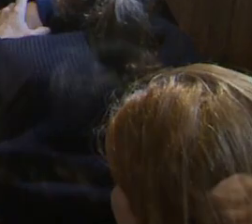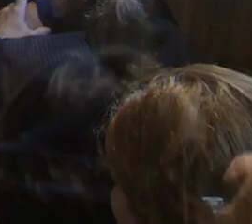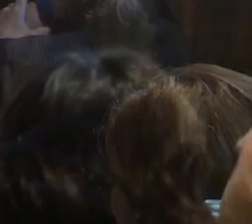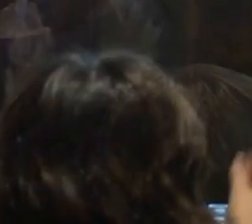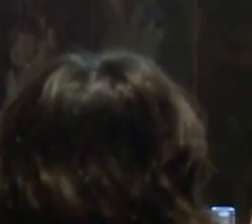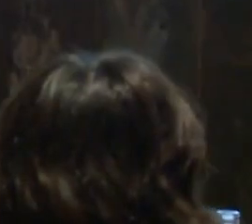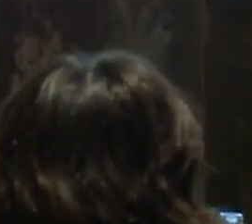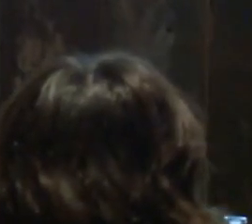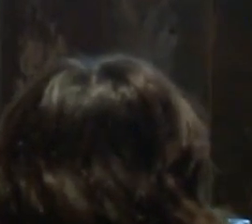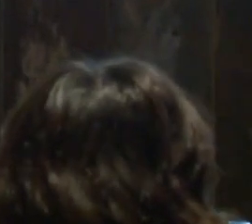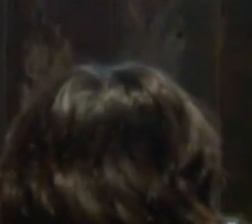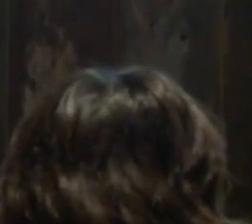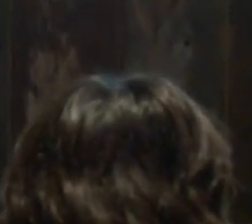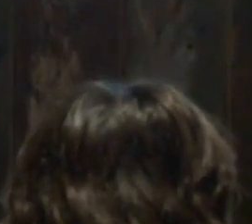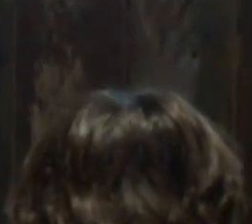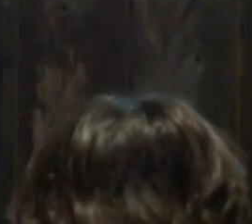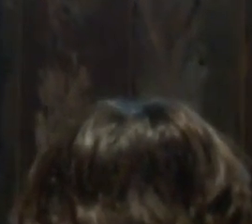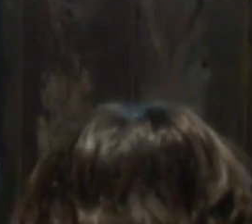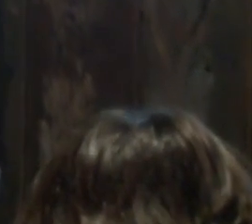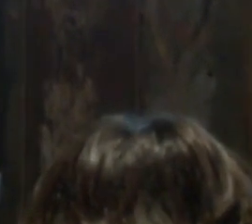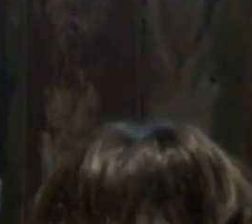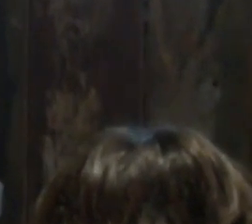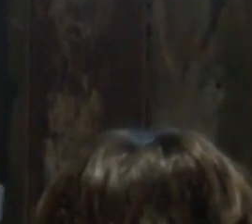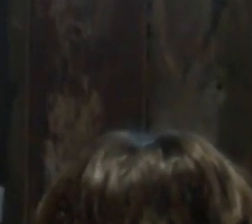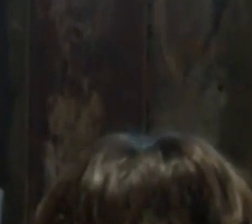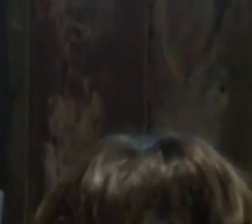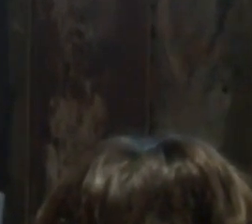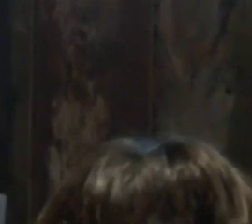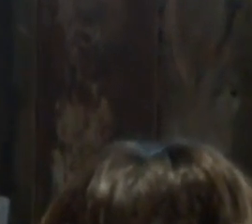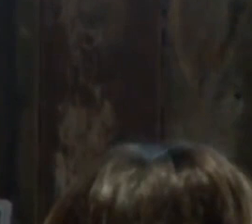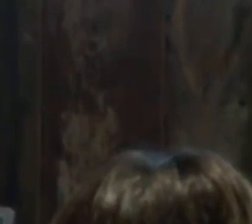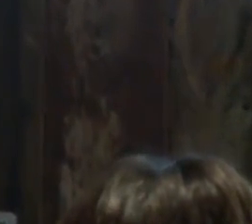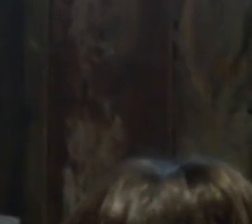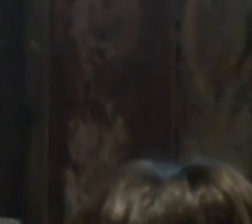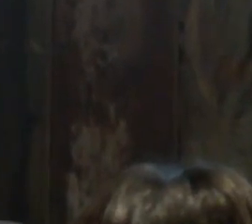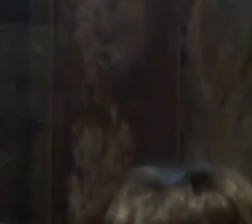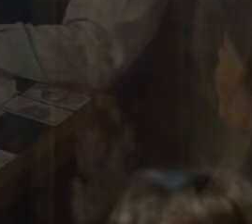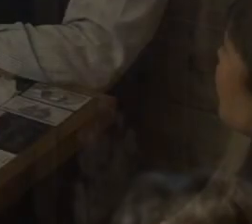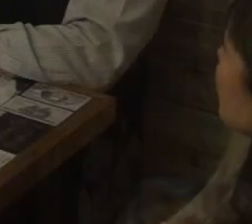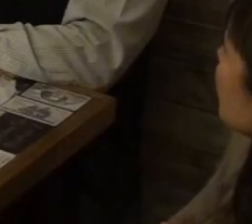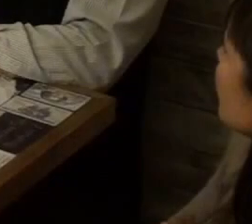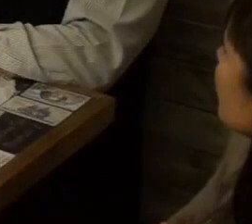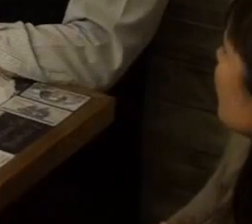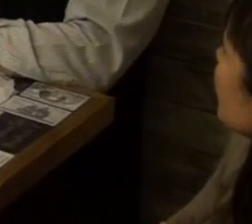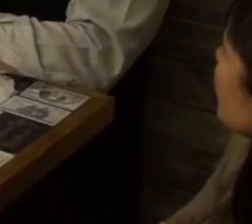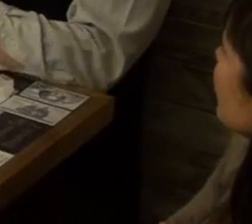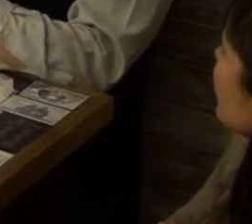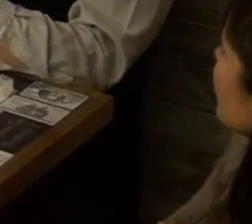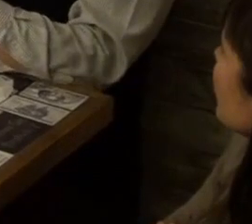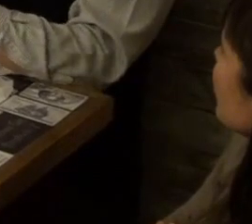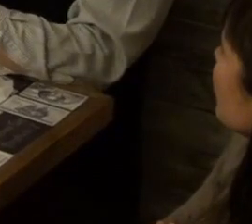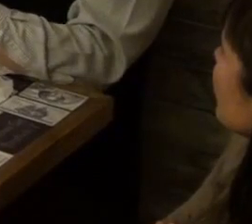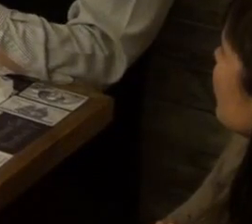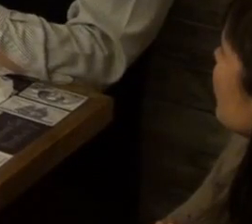año 2011 hasta la fecha. El objetivo de un café científico es crear un espacio para acercar la ciencia a la comunidad de una forma